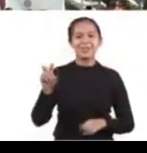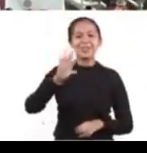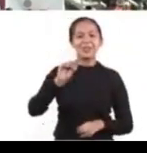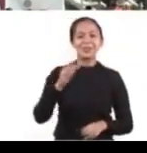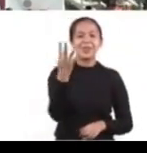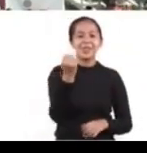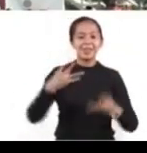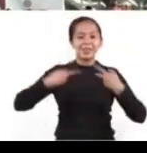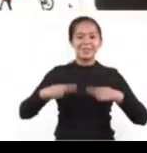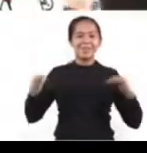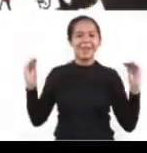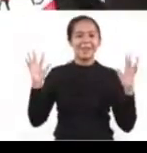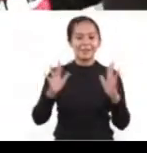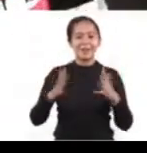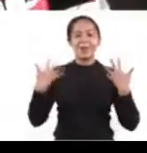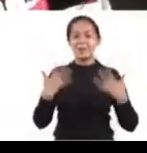14.299,